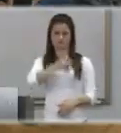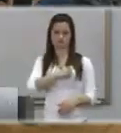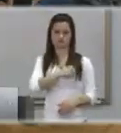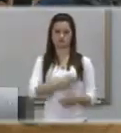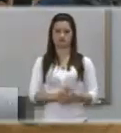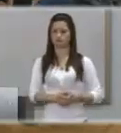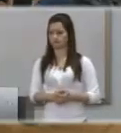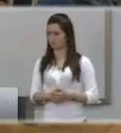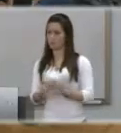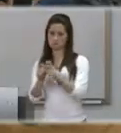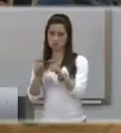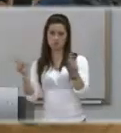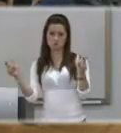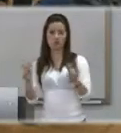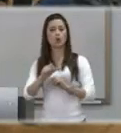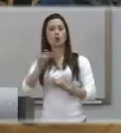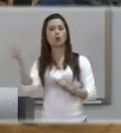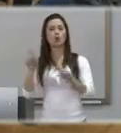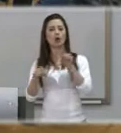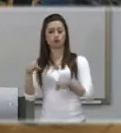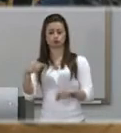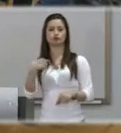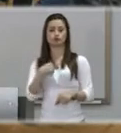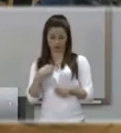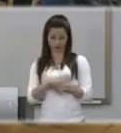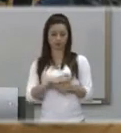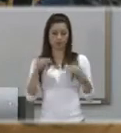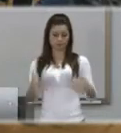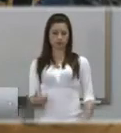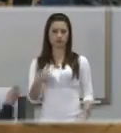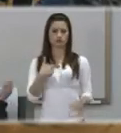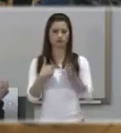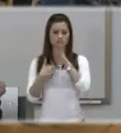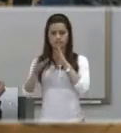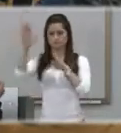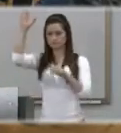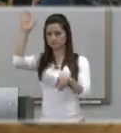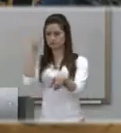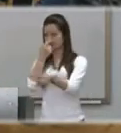Una buena parte. ¿Quiénes se identifican como personas con discapacidad?